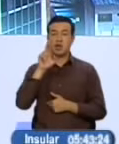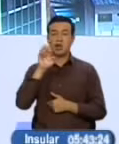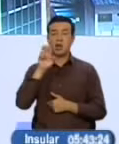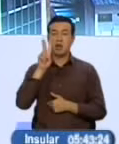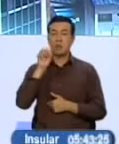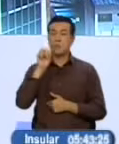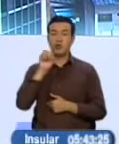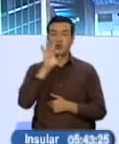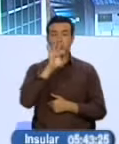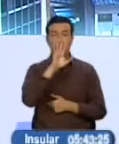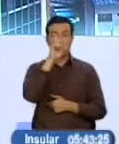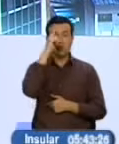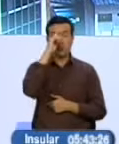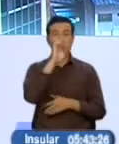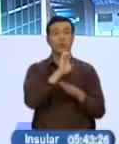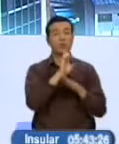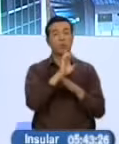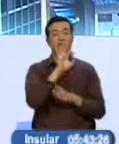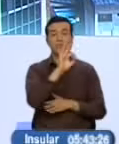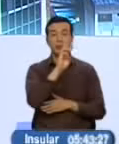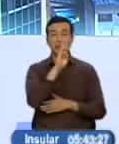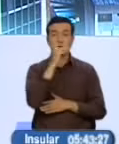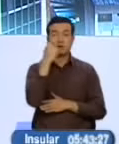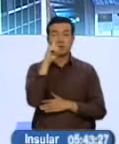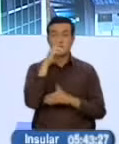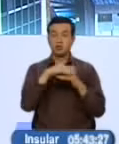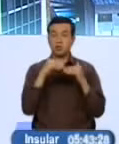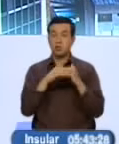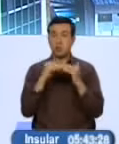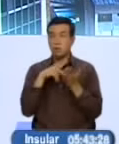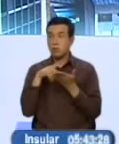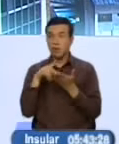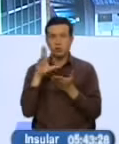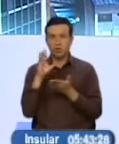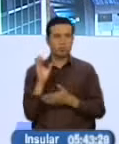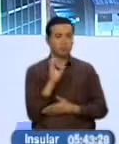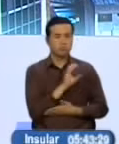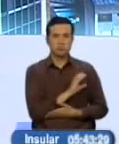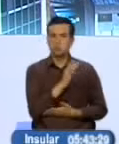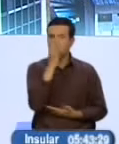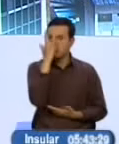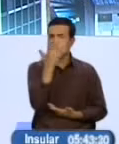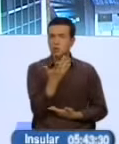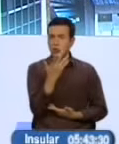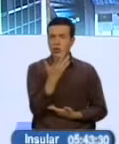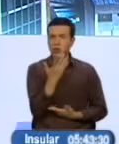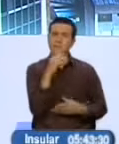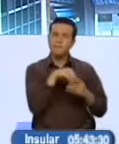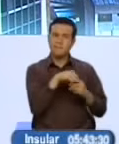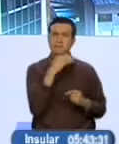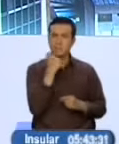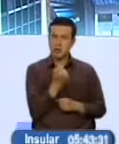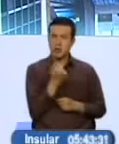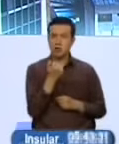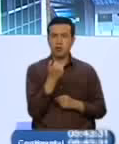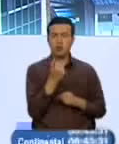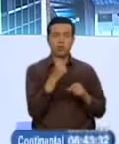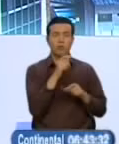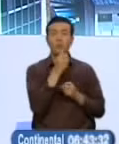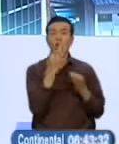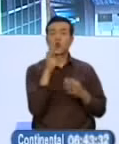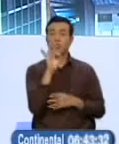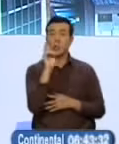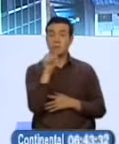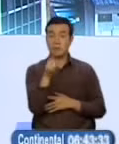los 96 millones de dólares que debe pagar a la petrolera. El objetivo principal es que estos recursos sean abonados como cuota de los más de